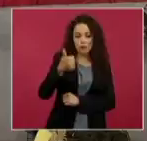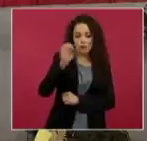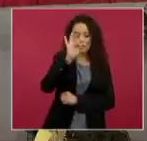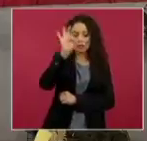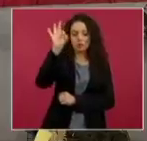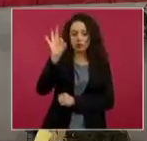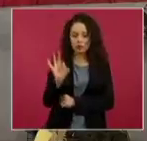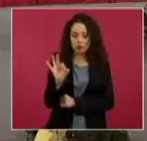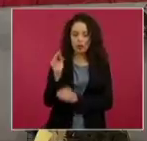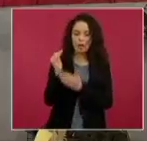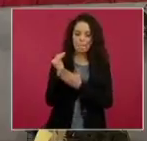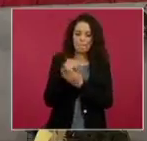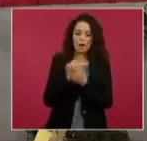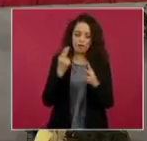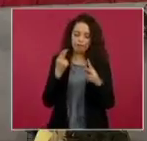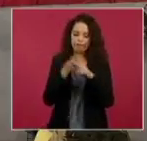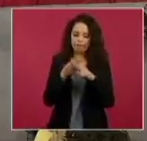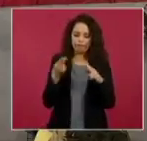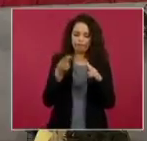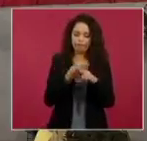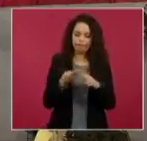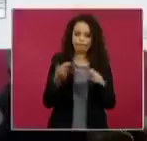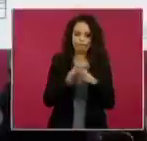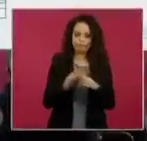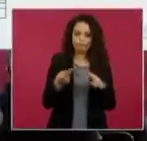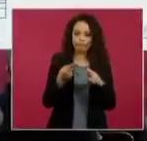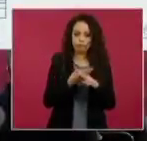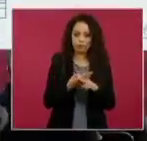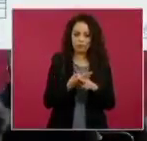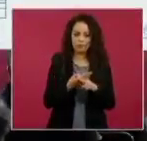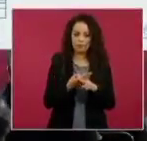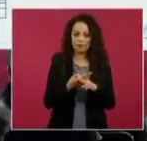homicidios dolosos con los febreros anteriores.